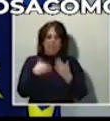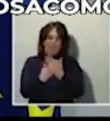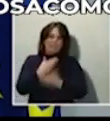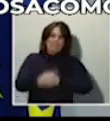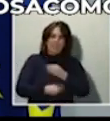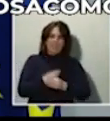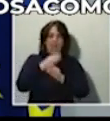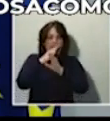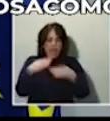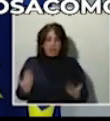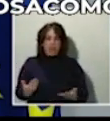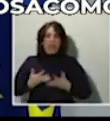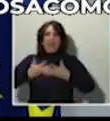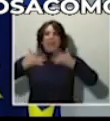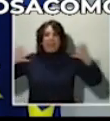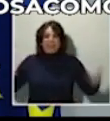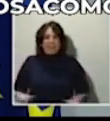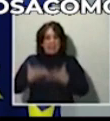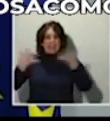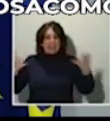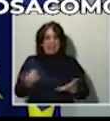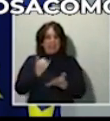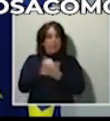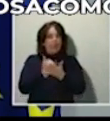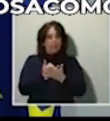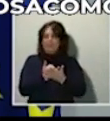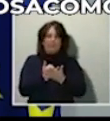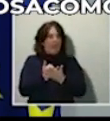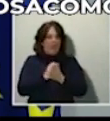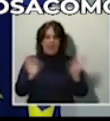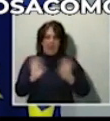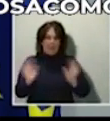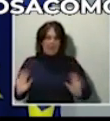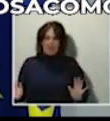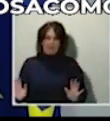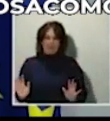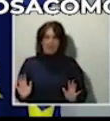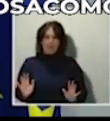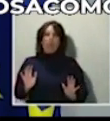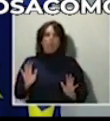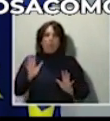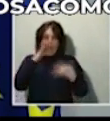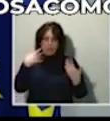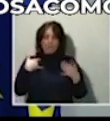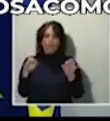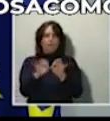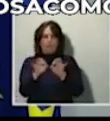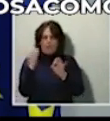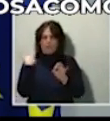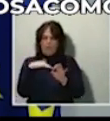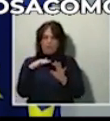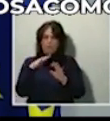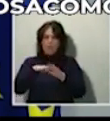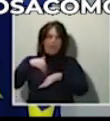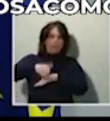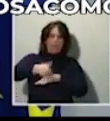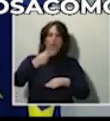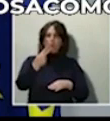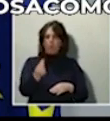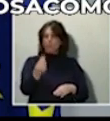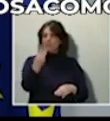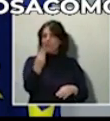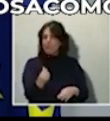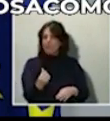a los casos leves, pero sí que es cierto que estamos preparando una logística que en los próximos 2 o 3 días probablemente conseguiremos que se